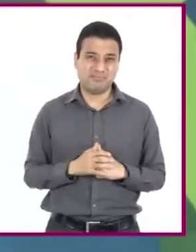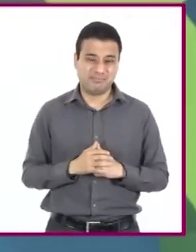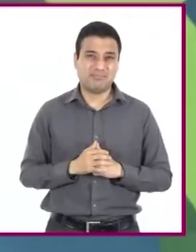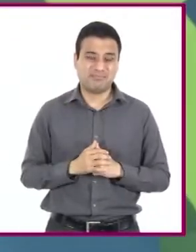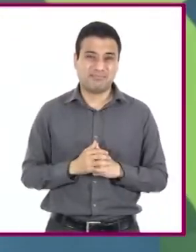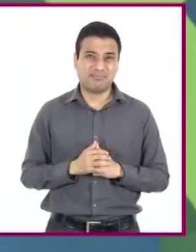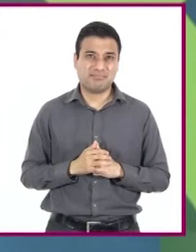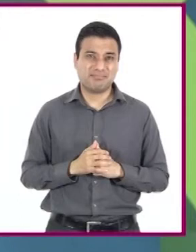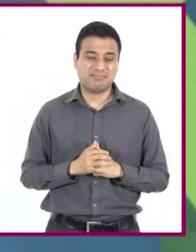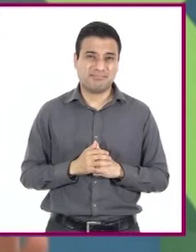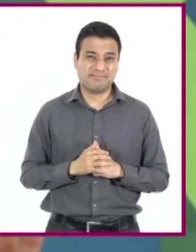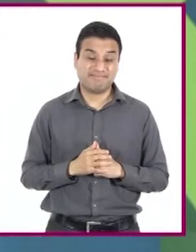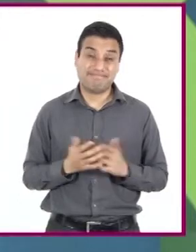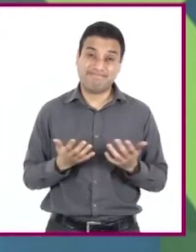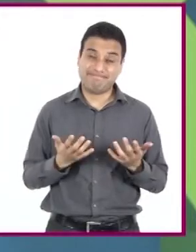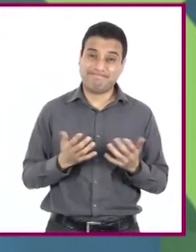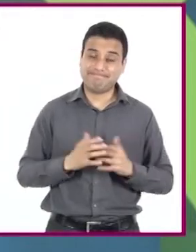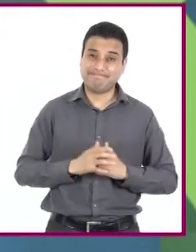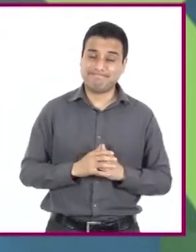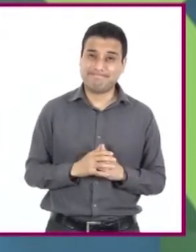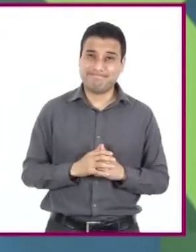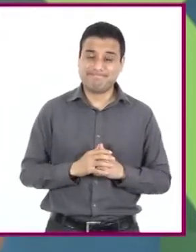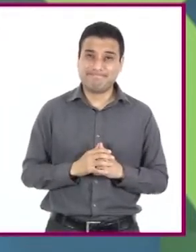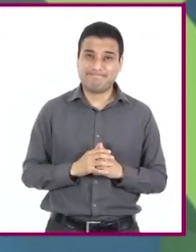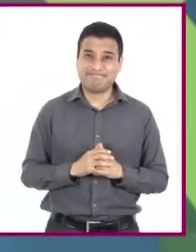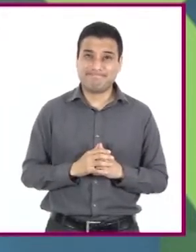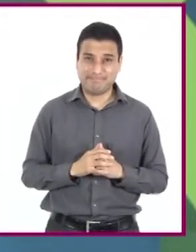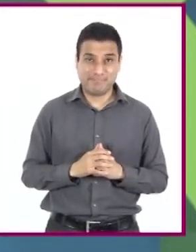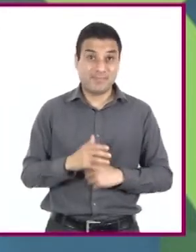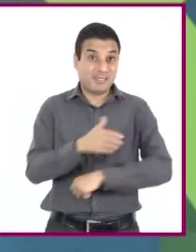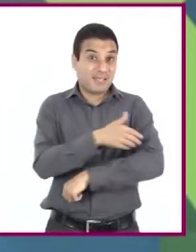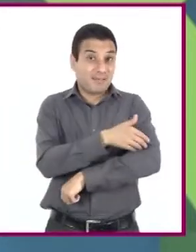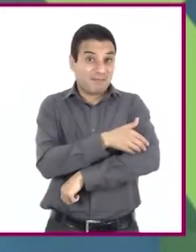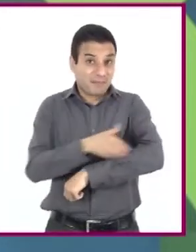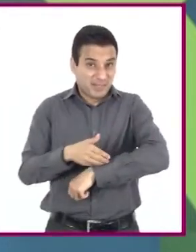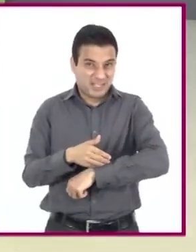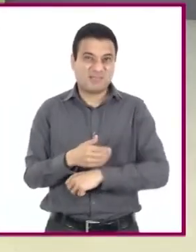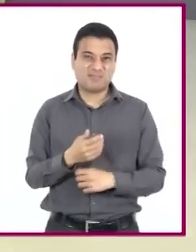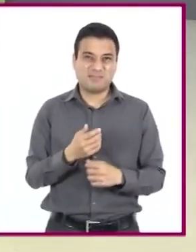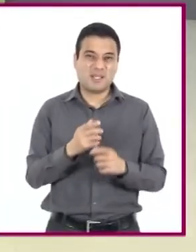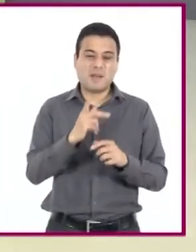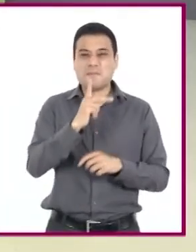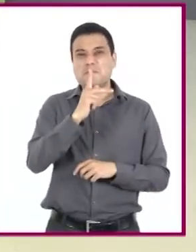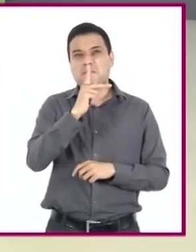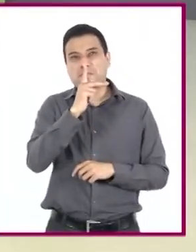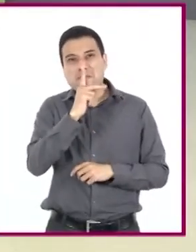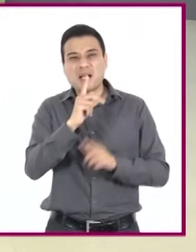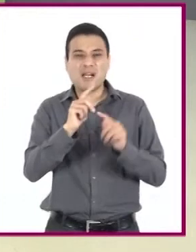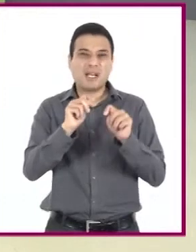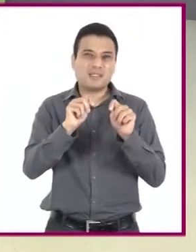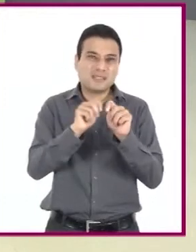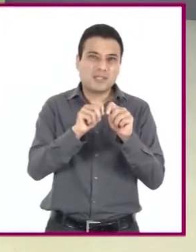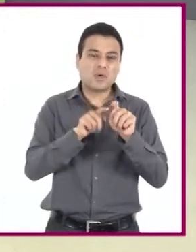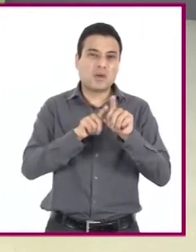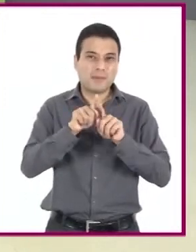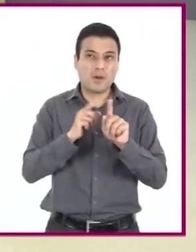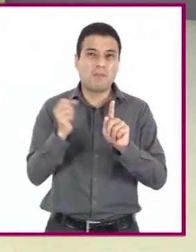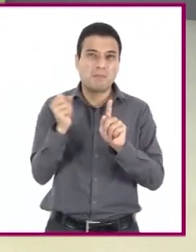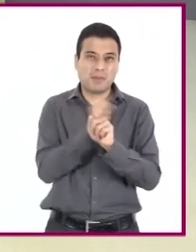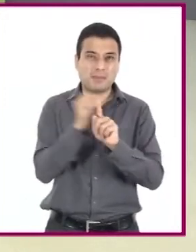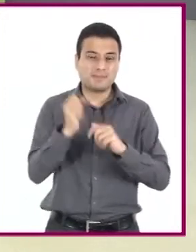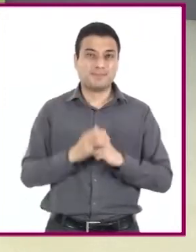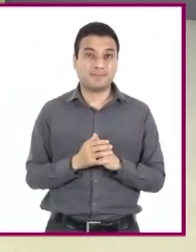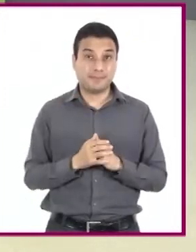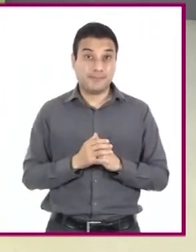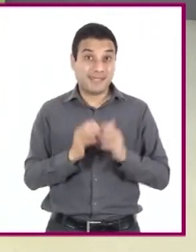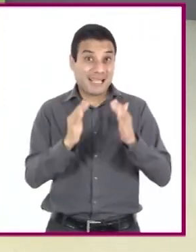a manos, en la mayoría de los casos, de sus familiares. El estrés que causa el